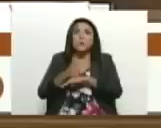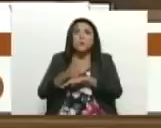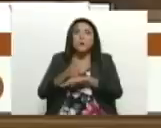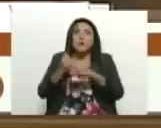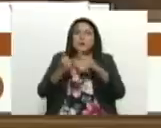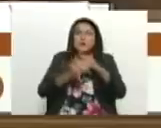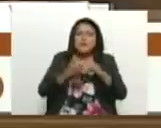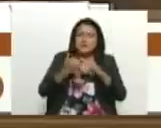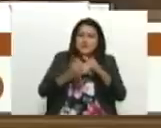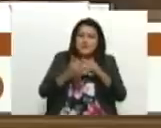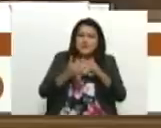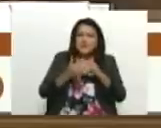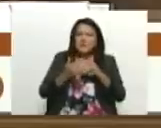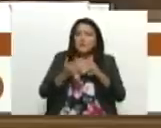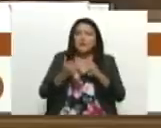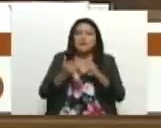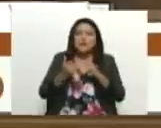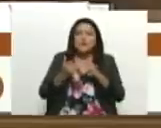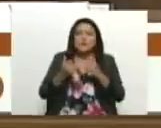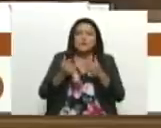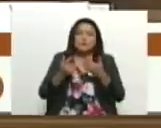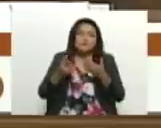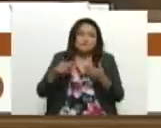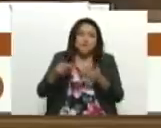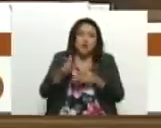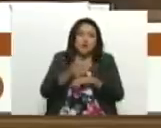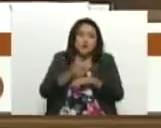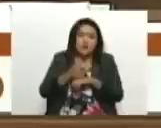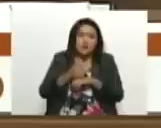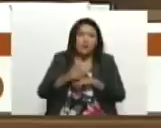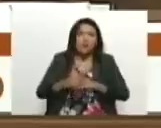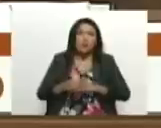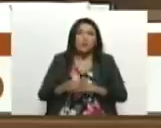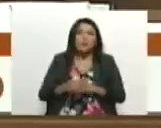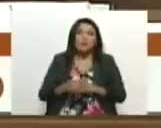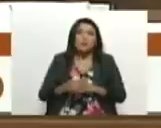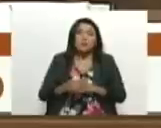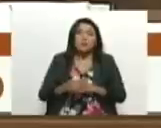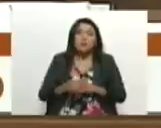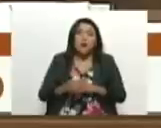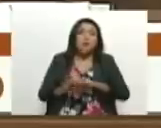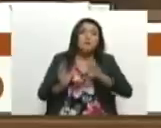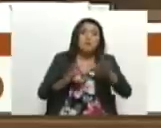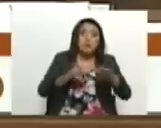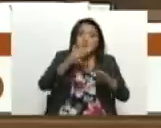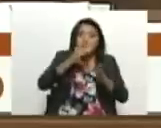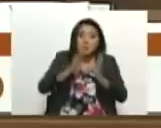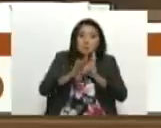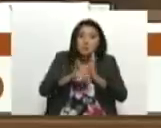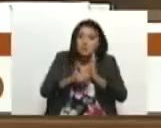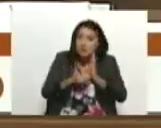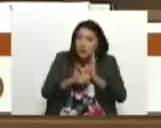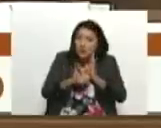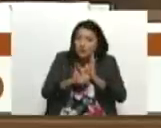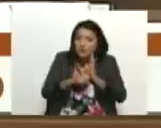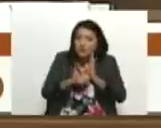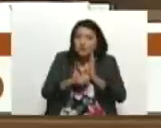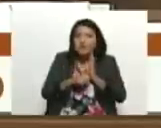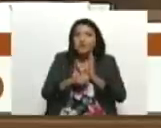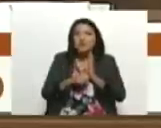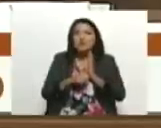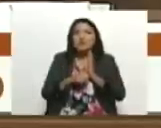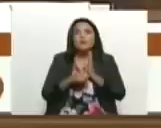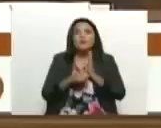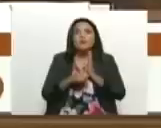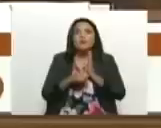el Ejecutivo, el Legislativo, el Judicial, eran cómplices necesarios de